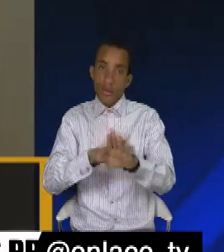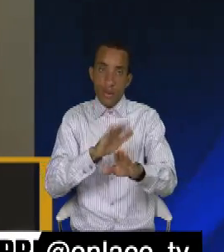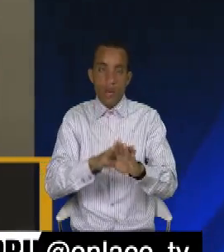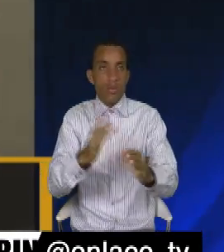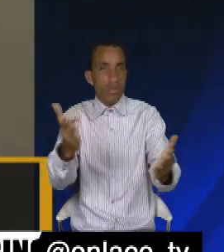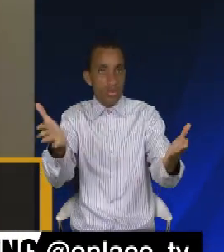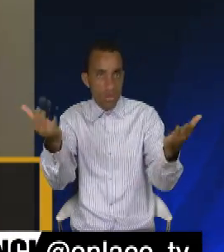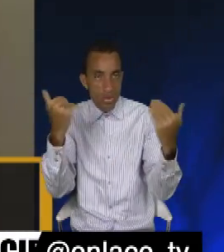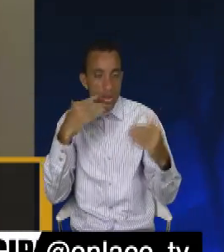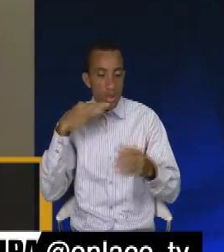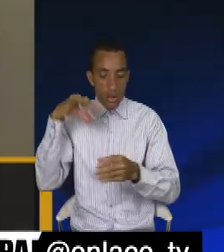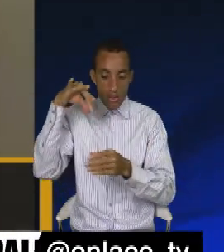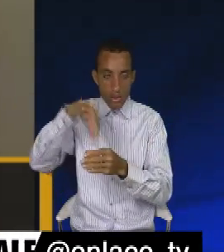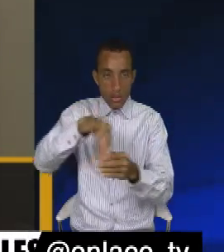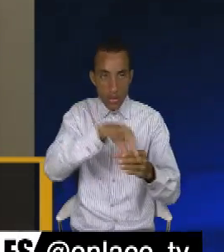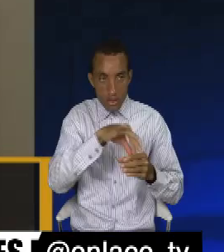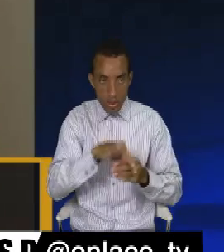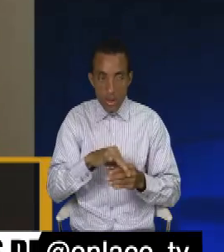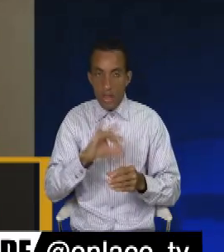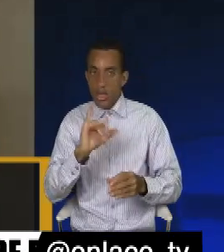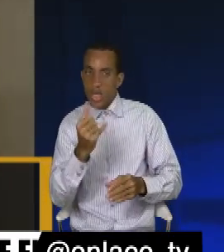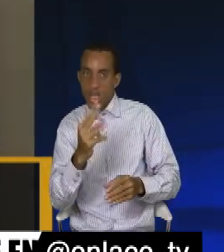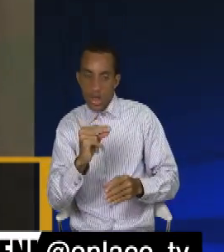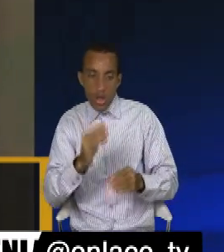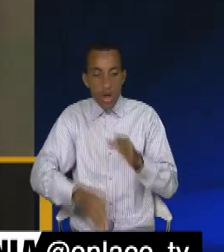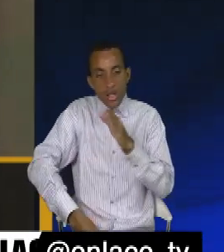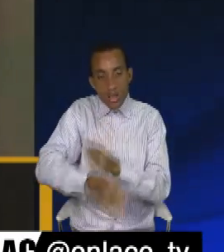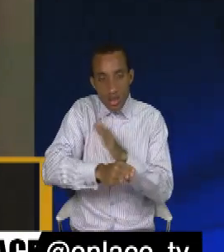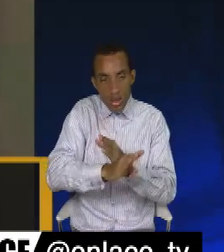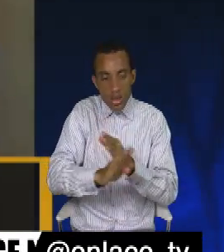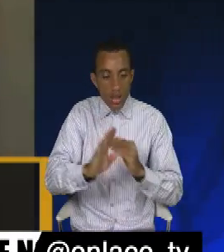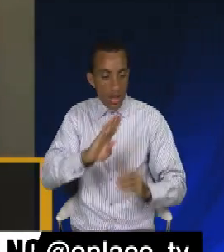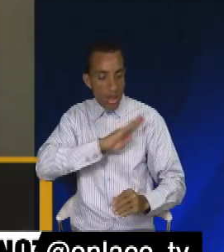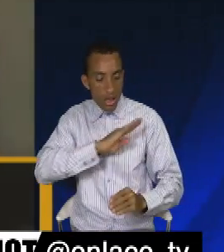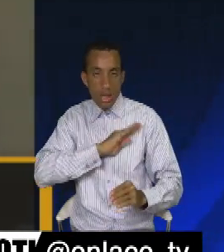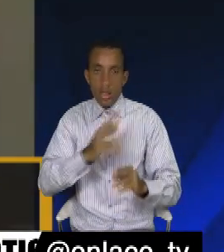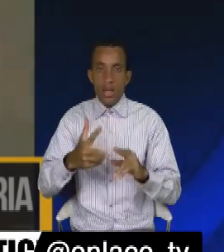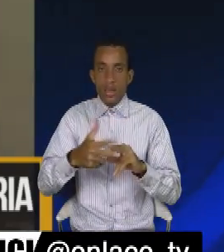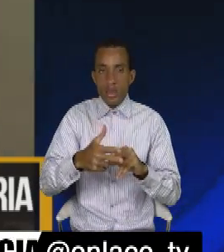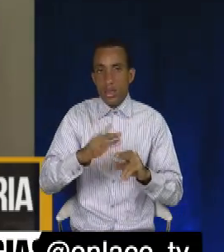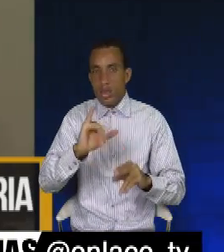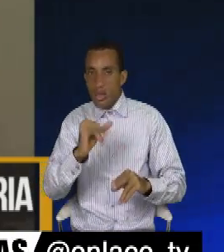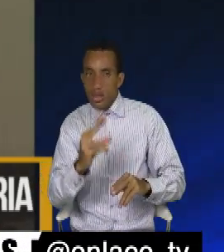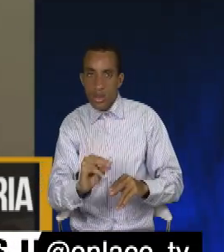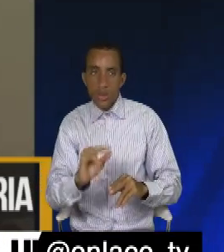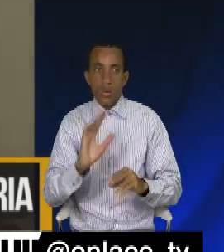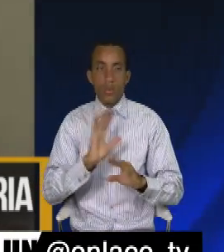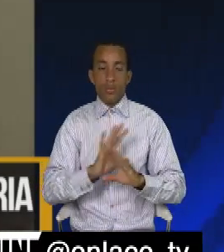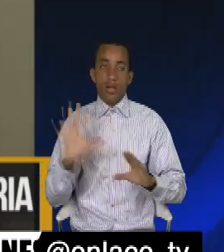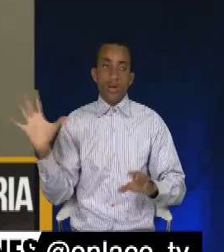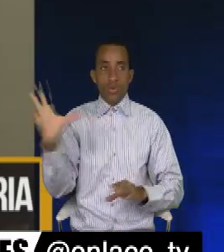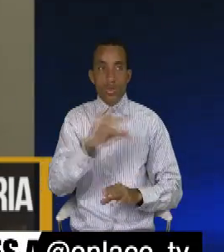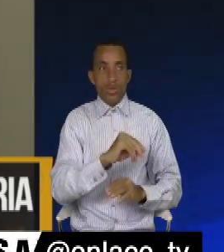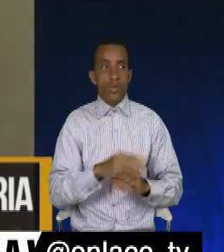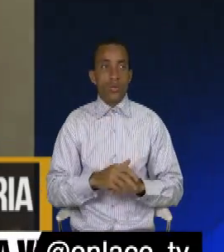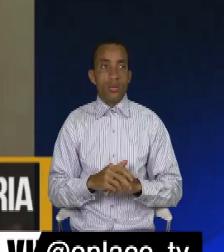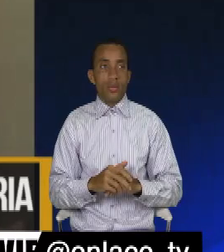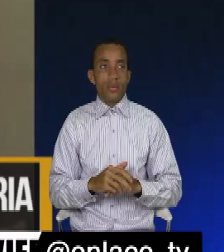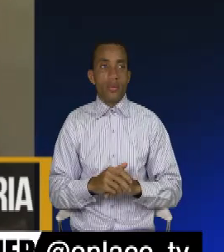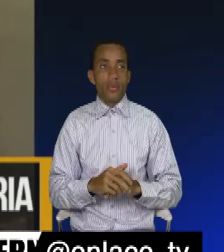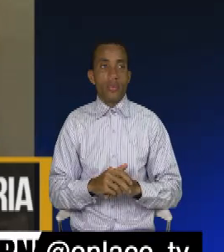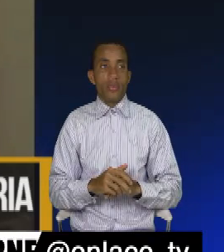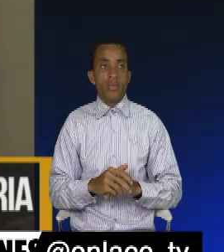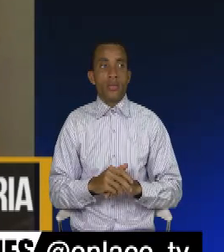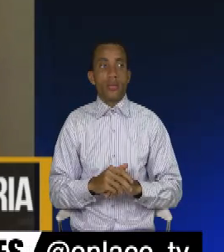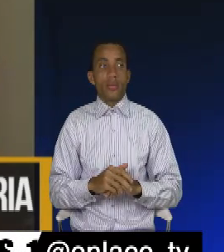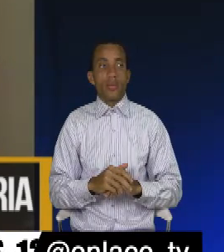a elecciones sobre el tema de la revocatoria en el menor tiempo posible, sin tener